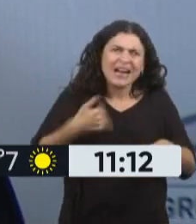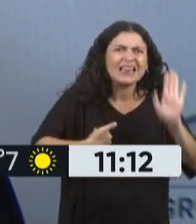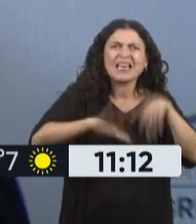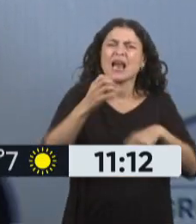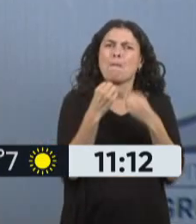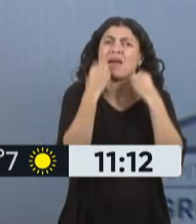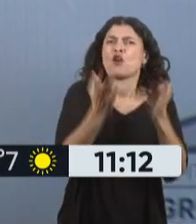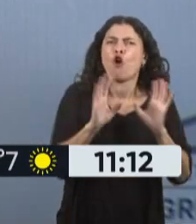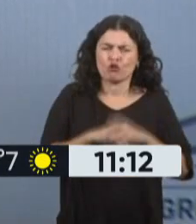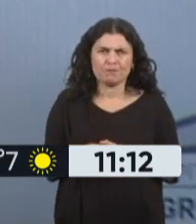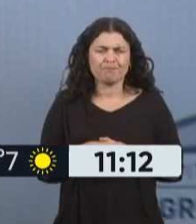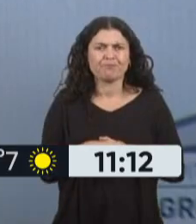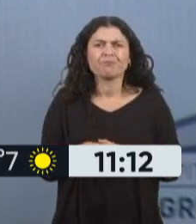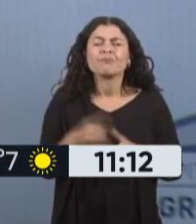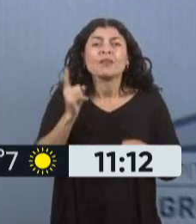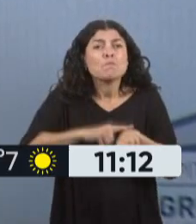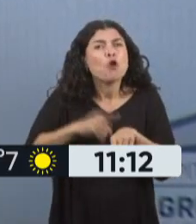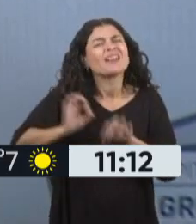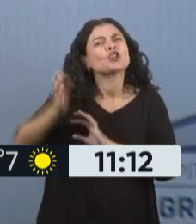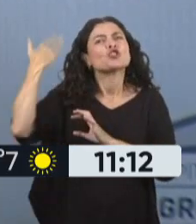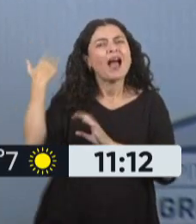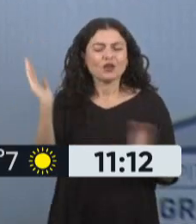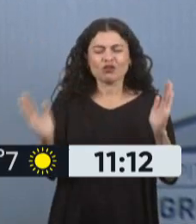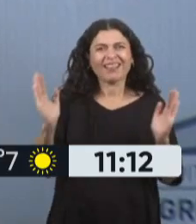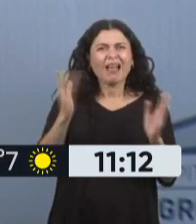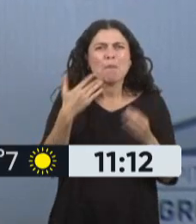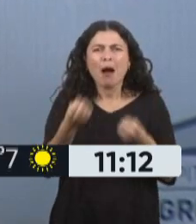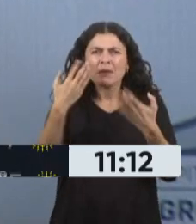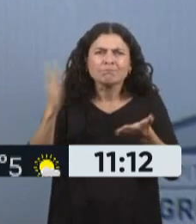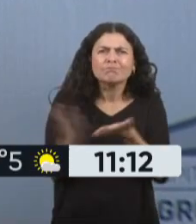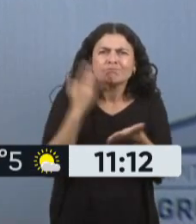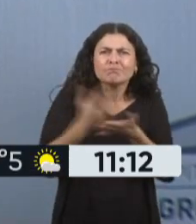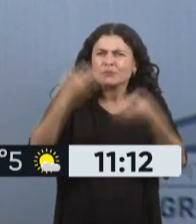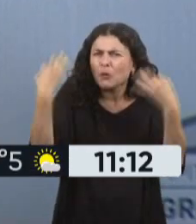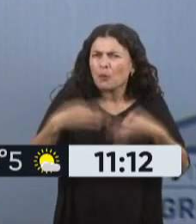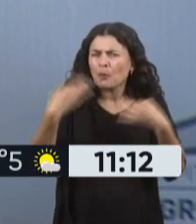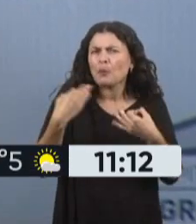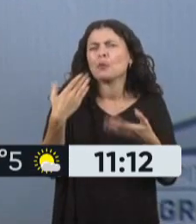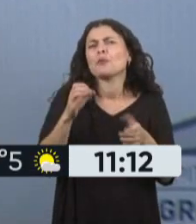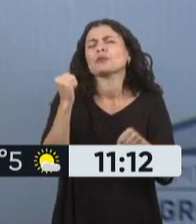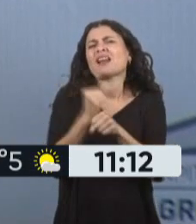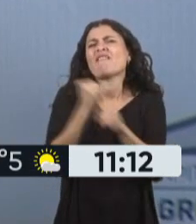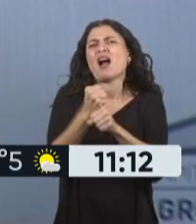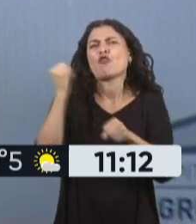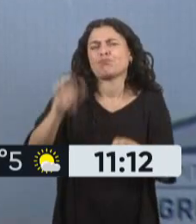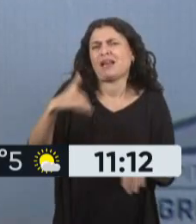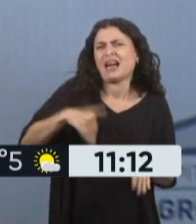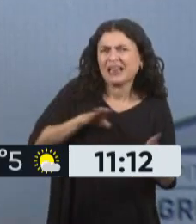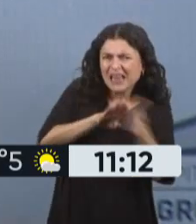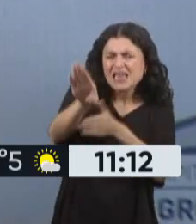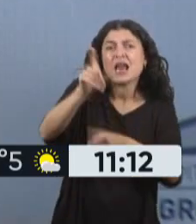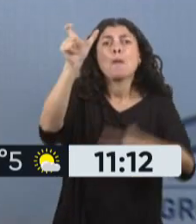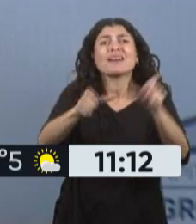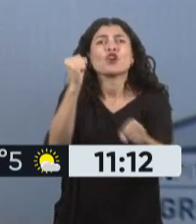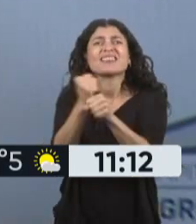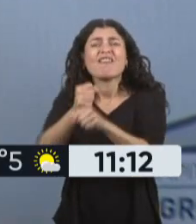esa era dorada, como gran protagonista y motor de esa prosperidad sin precedentes, estaban los productores agropecuarios tirando